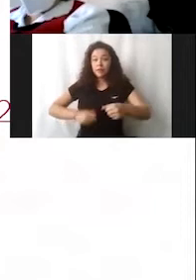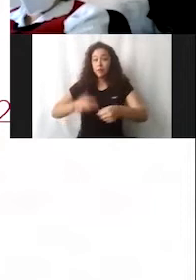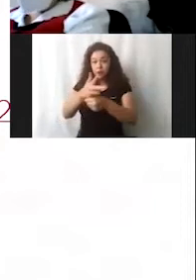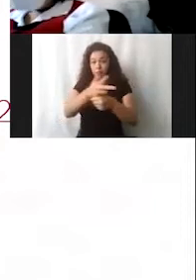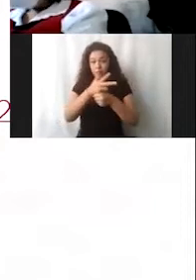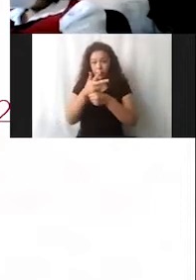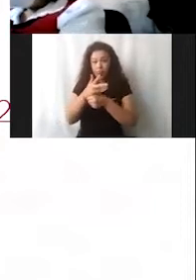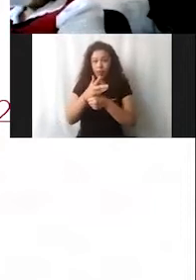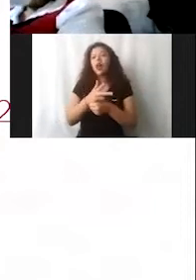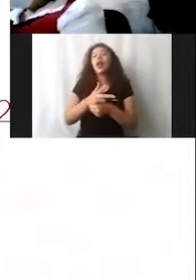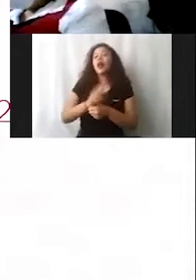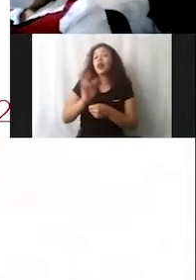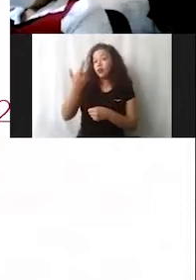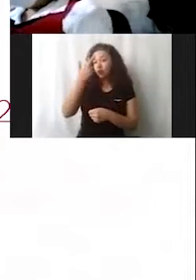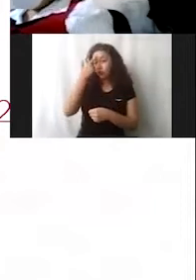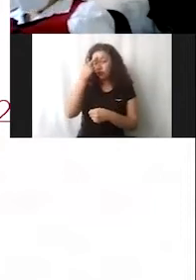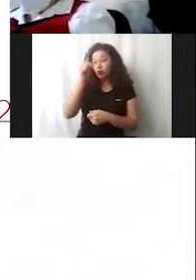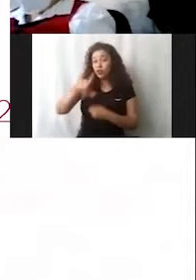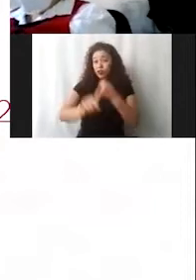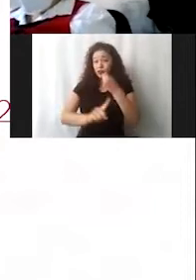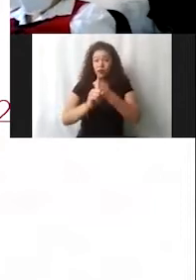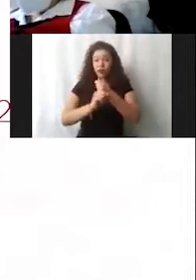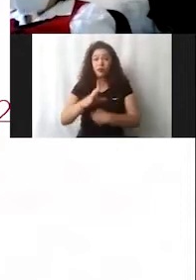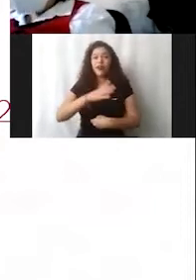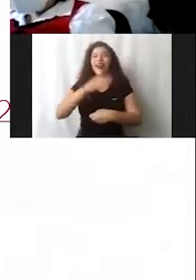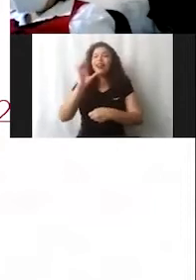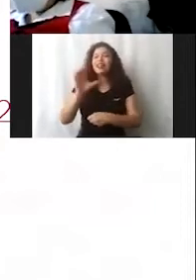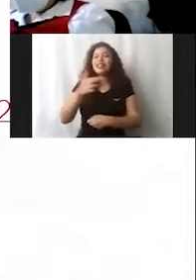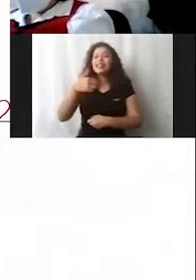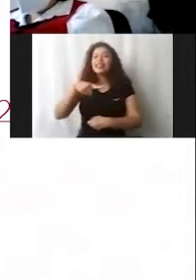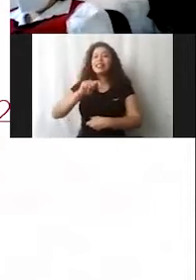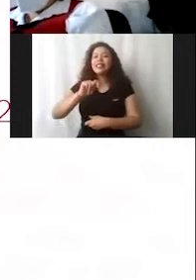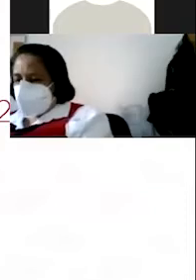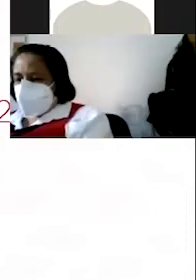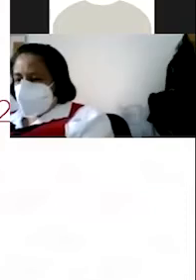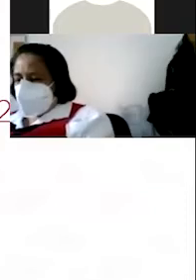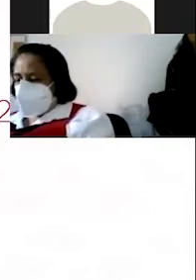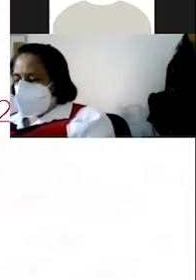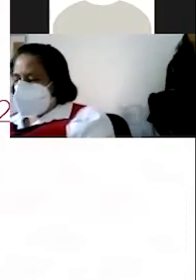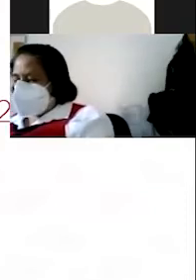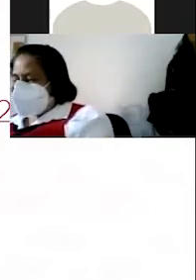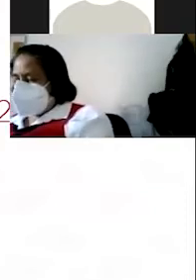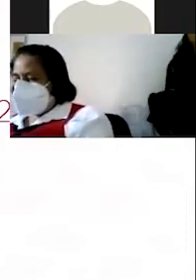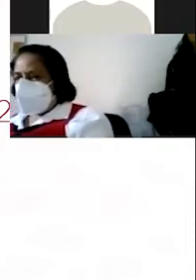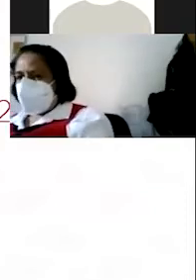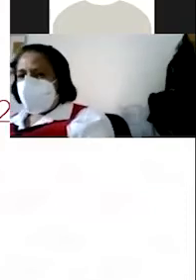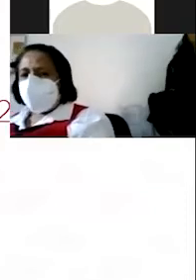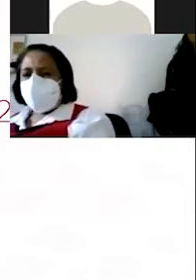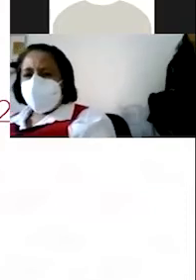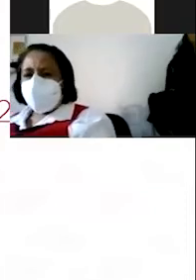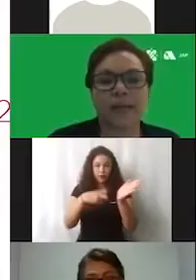caso de que tengan algún inconveniente, por favor indíquenos a través del chat para llevar a cabo la